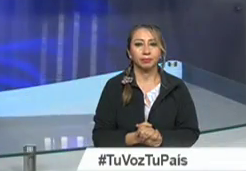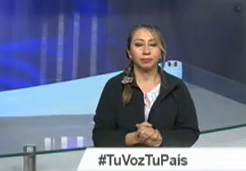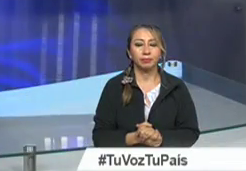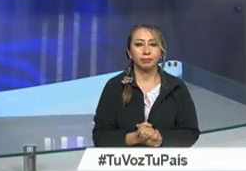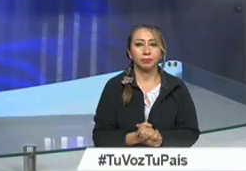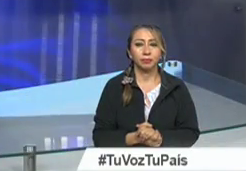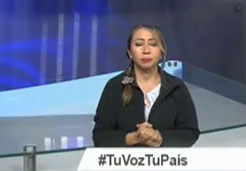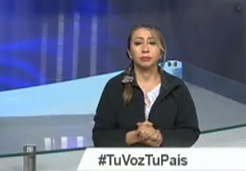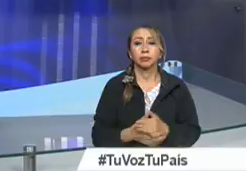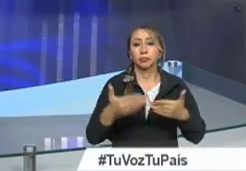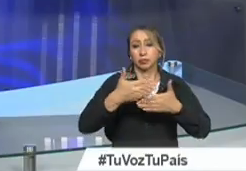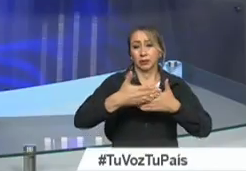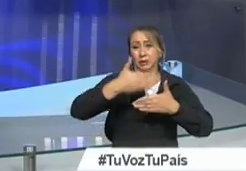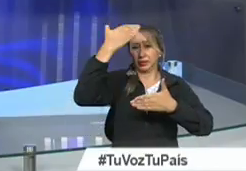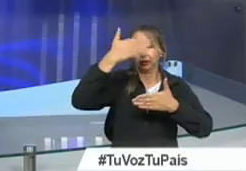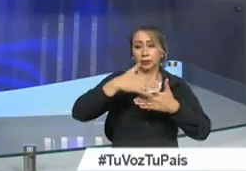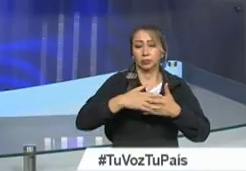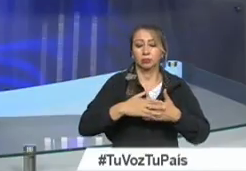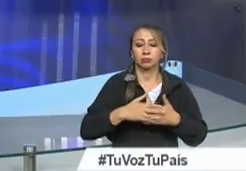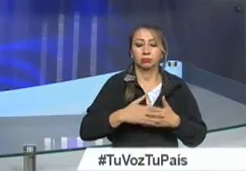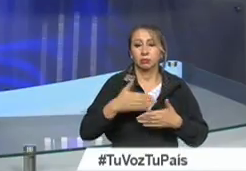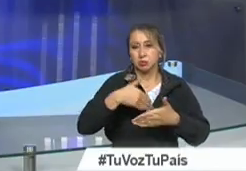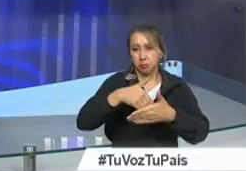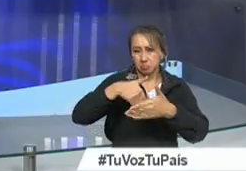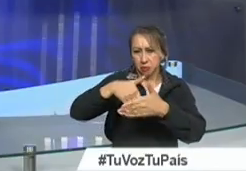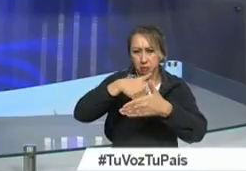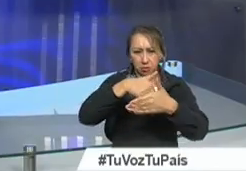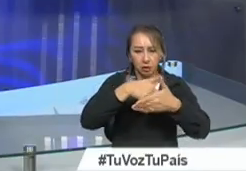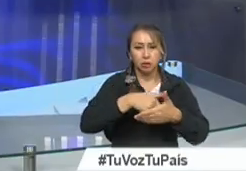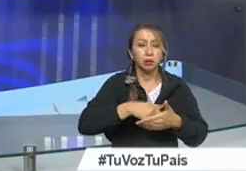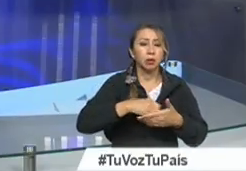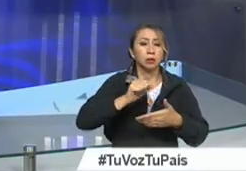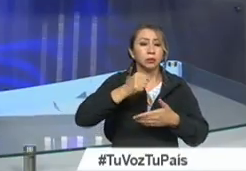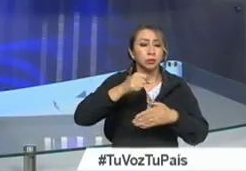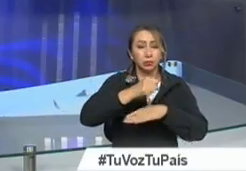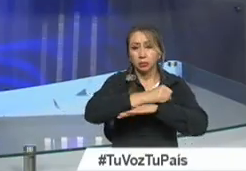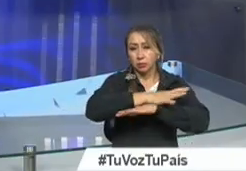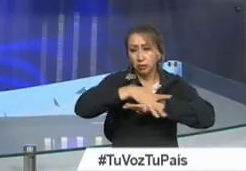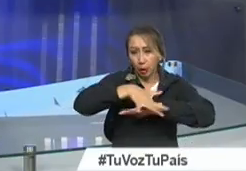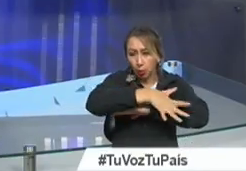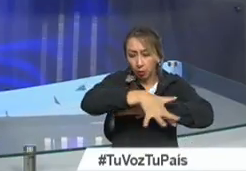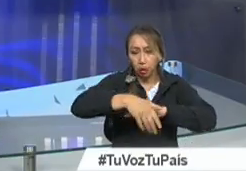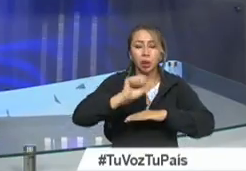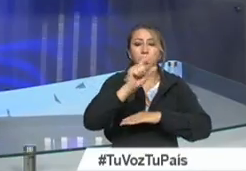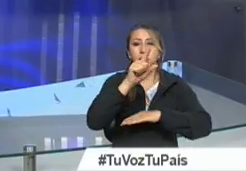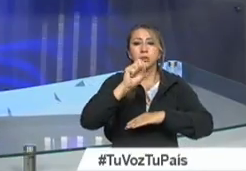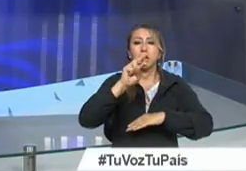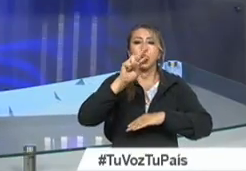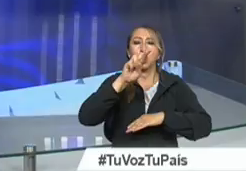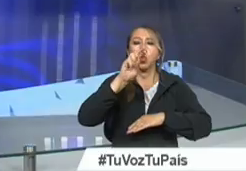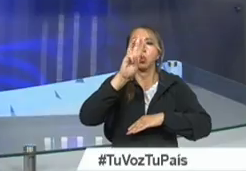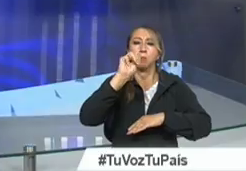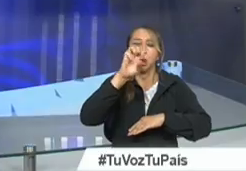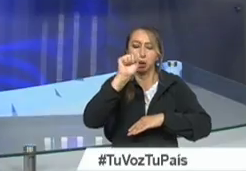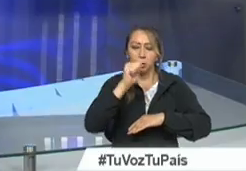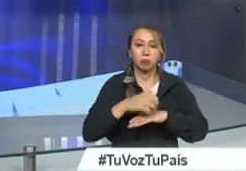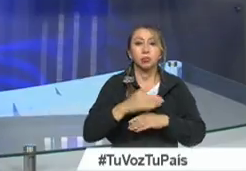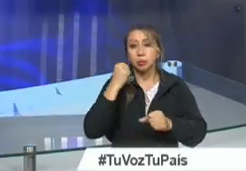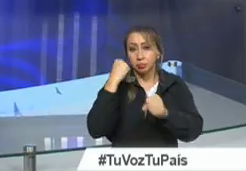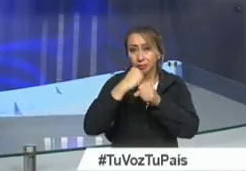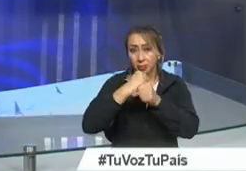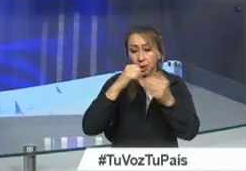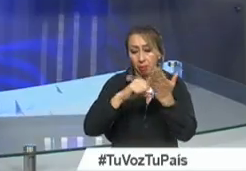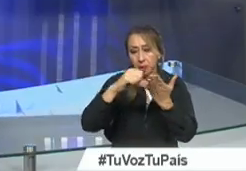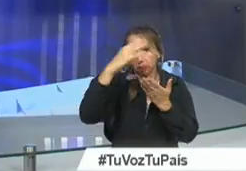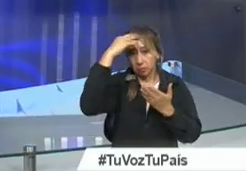el muro de sostenimiento de la zona de colapso en zaruma está en su etapa final gracias a un trabajo coordinado del